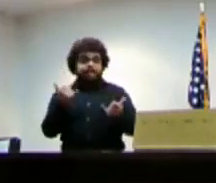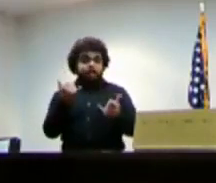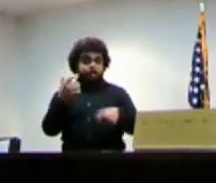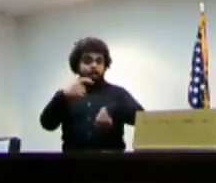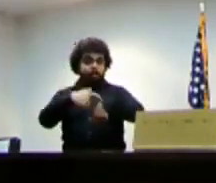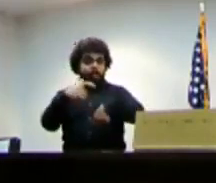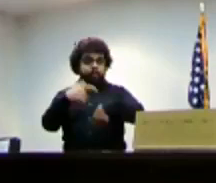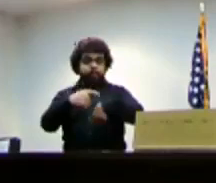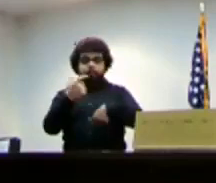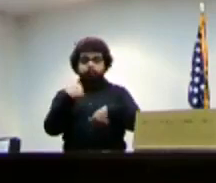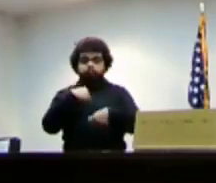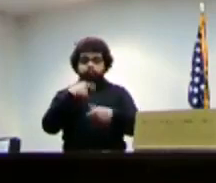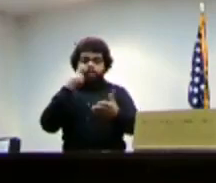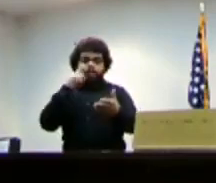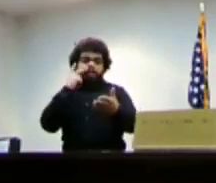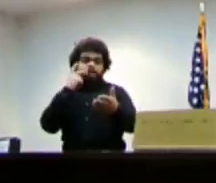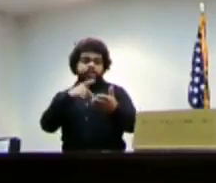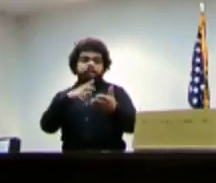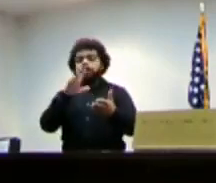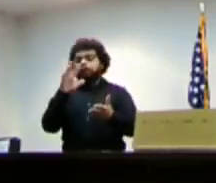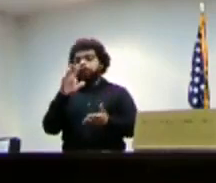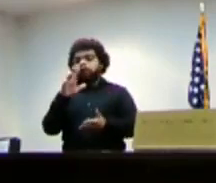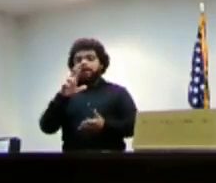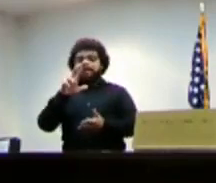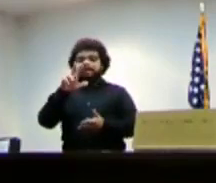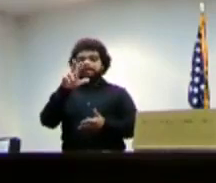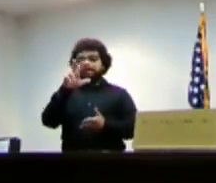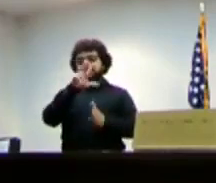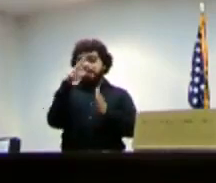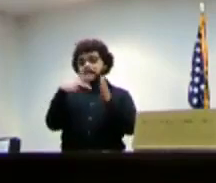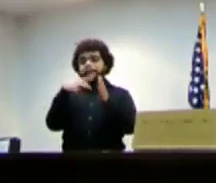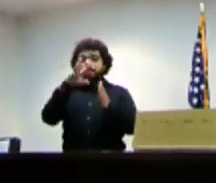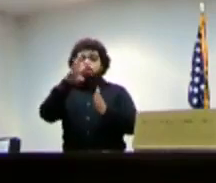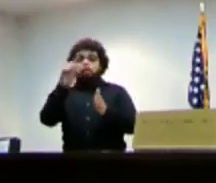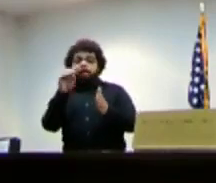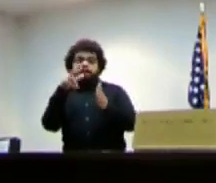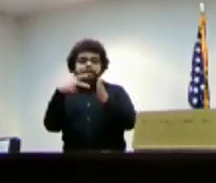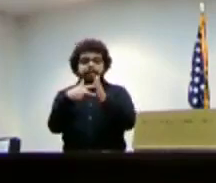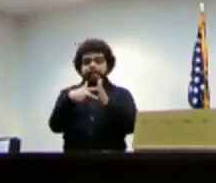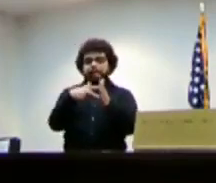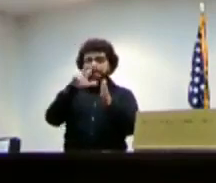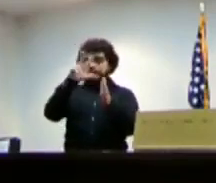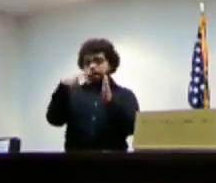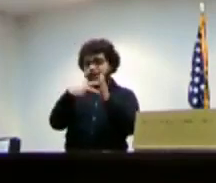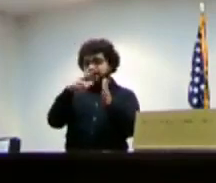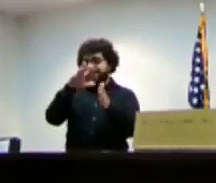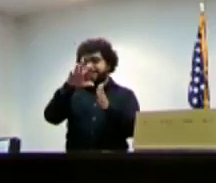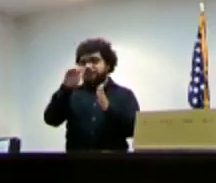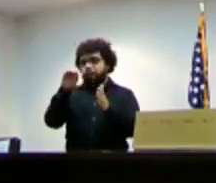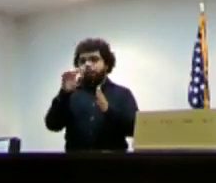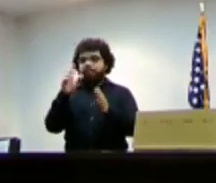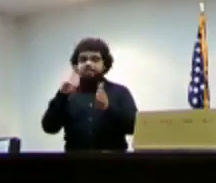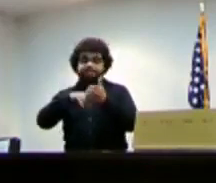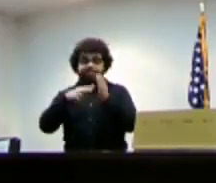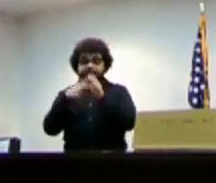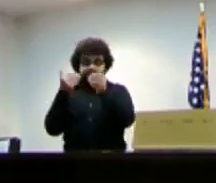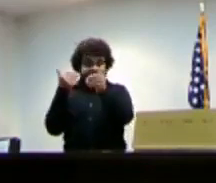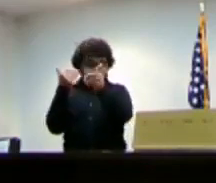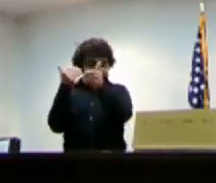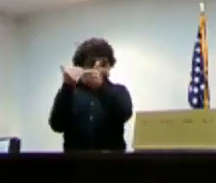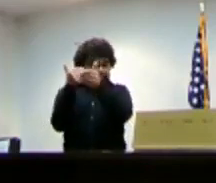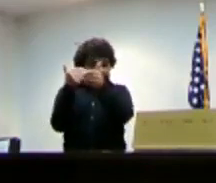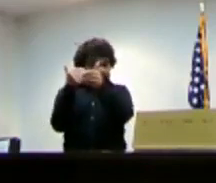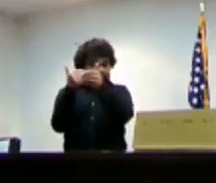vi en 3040, 3050, por ahí la vi en estos días. O sea que estamos bien cerca a lo